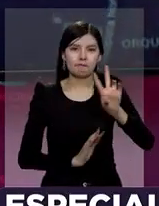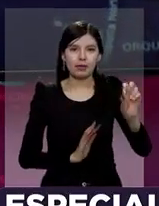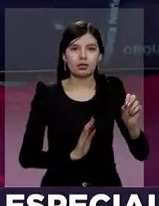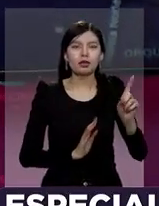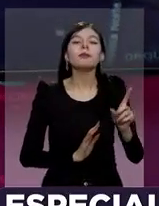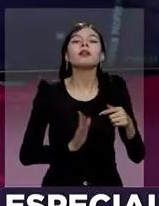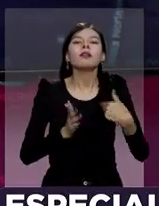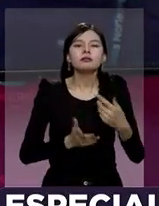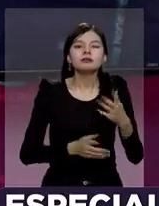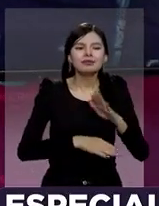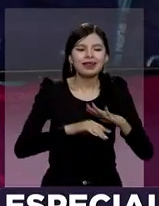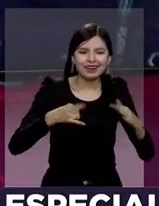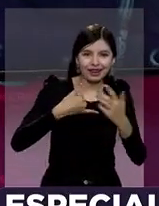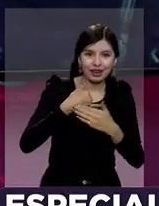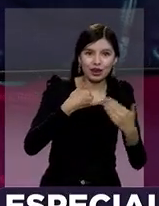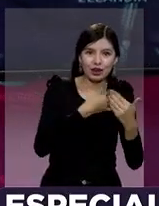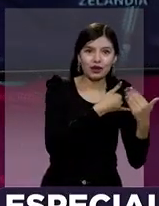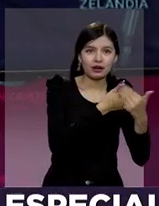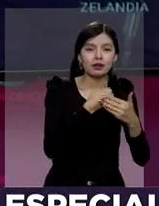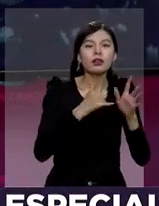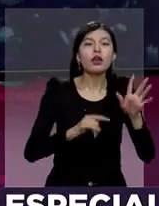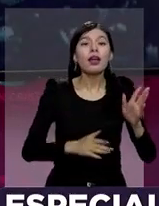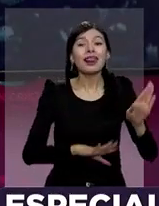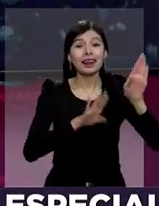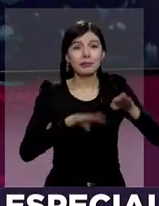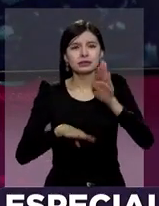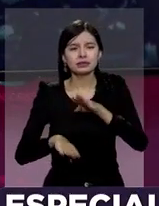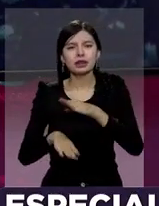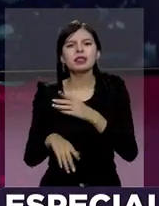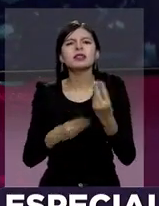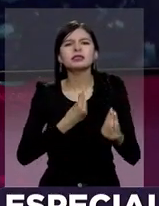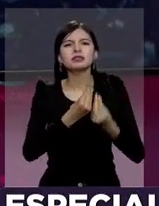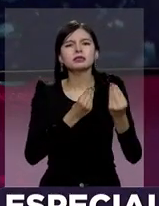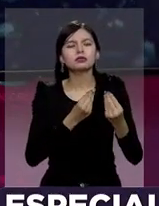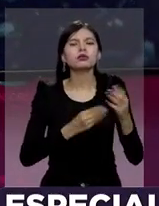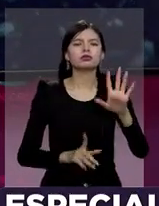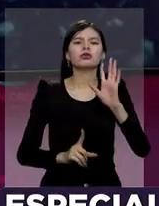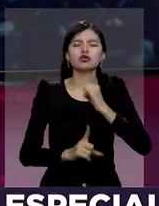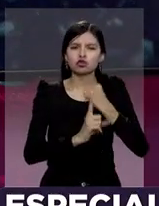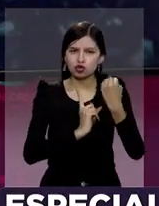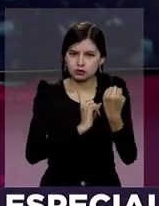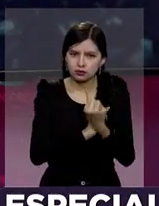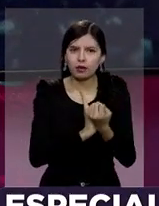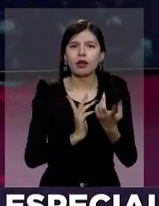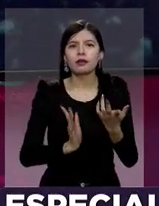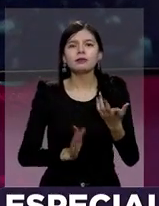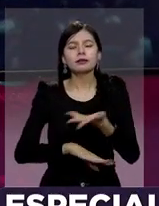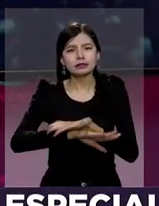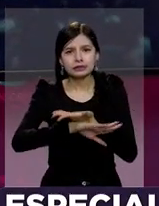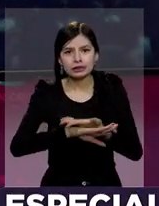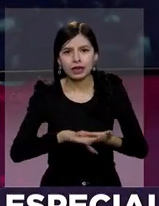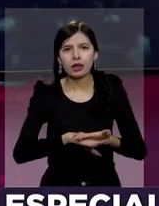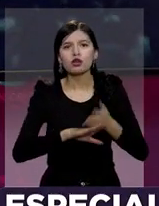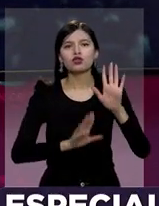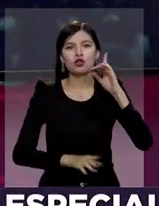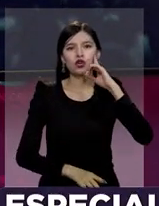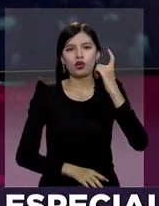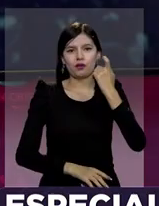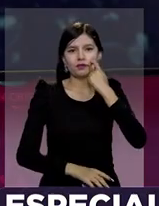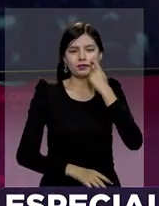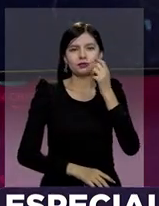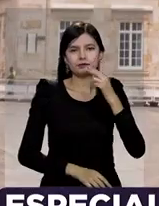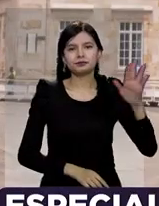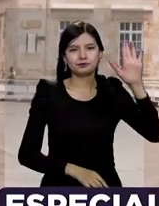regiones. Aseguran sus representantes que son iniciativas de carácter social, que reúnen además las diferentes peticiones que le han hecho al Gobierno